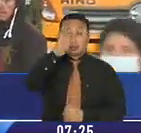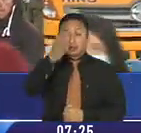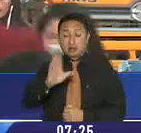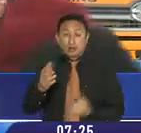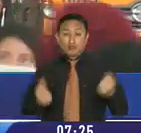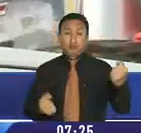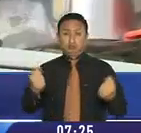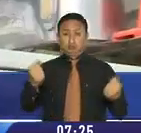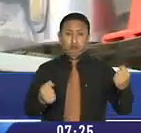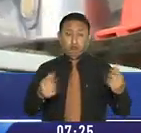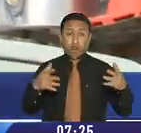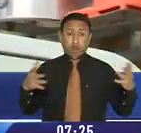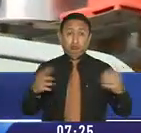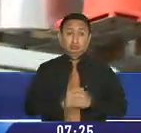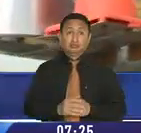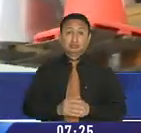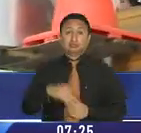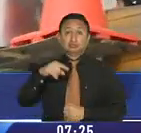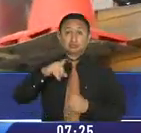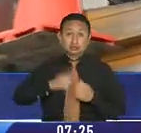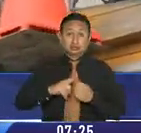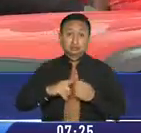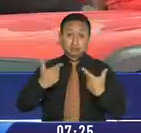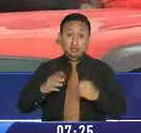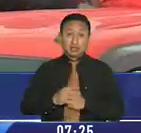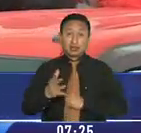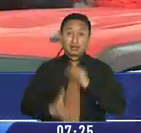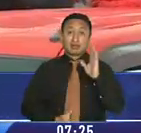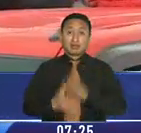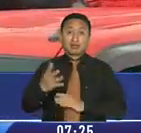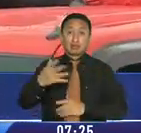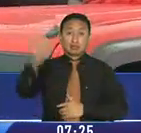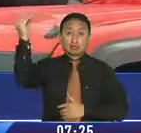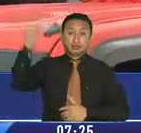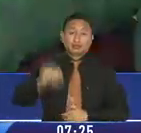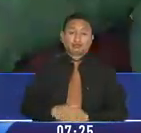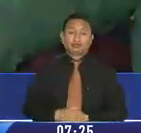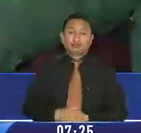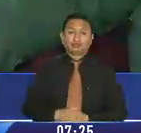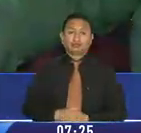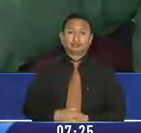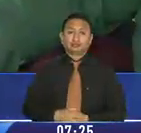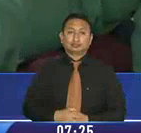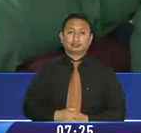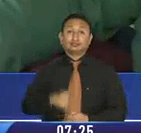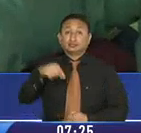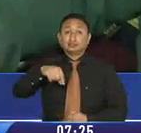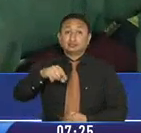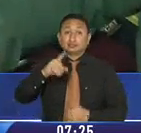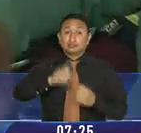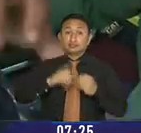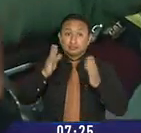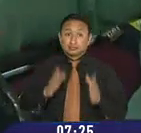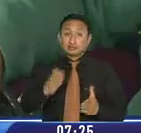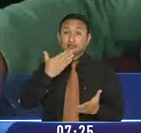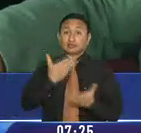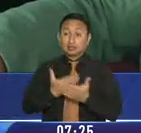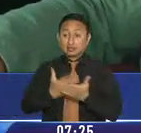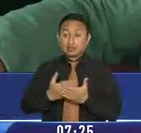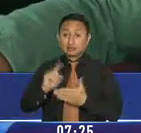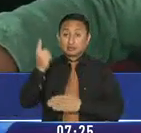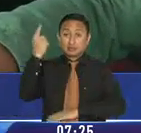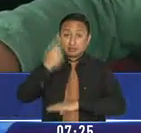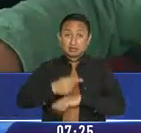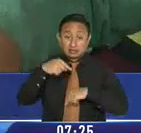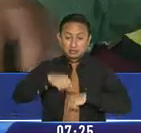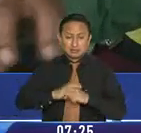en los que ellos se retiraron de la ciudad tras los 18 días de manifestaciones. Vamos muy agradecidos al pueblo de Quito, que desde el primer día que hemos